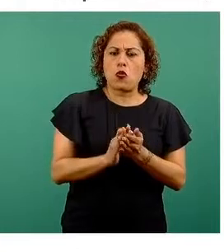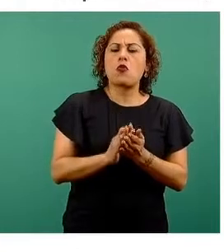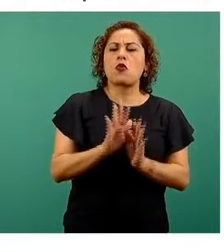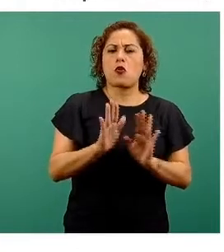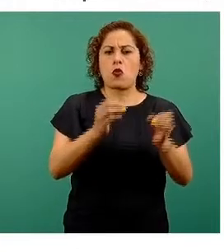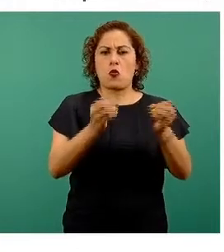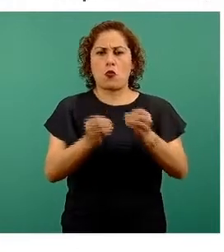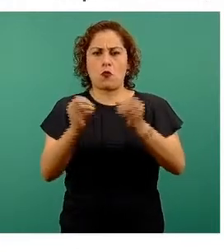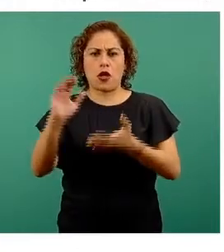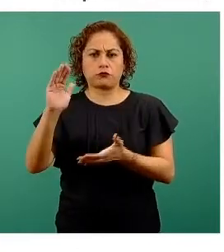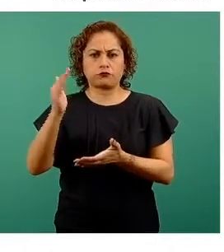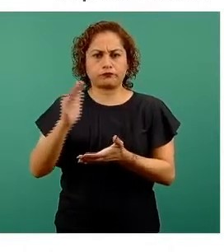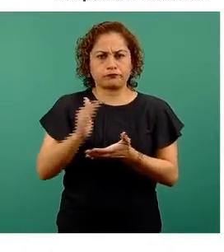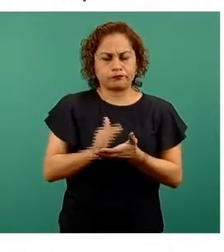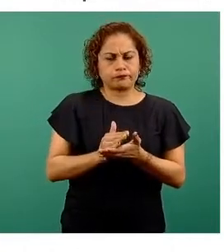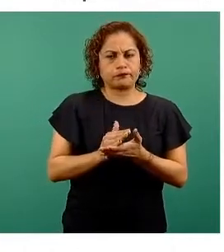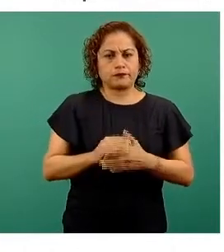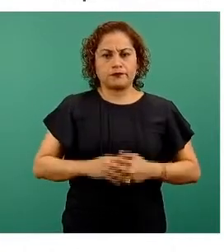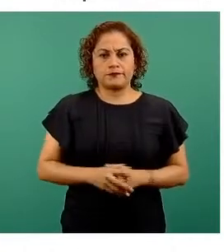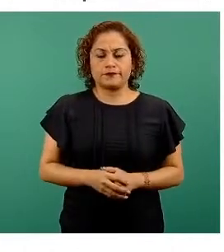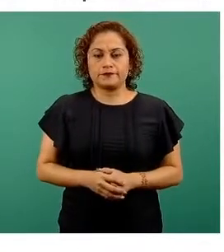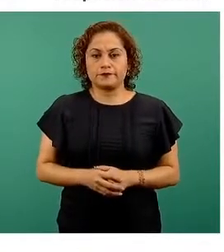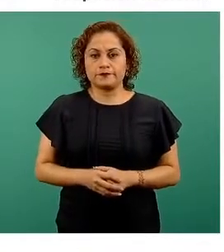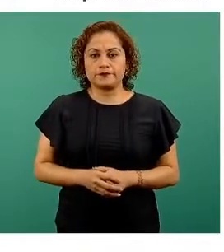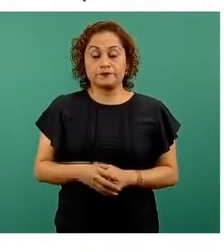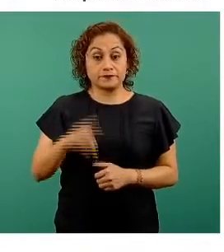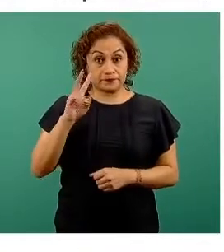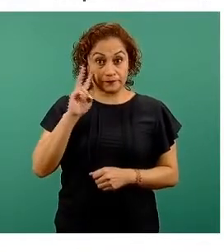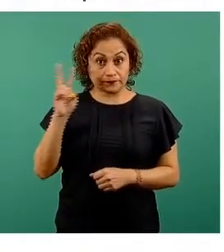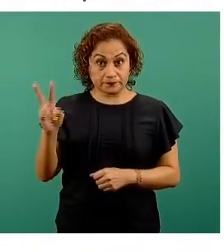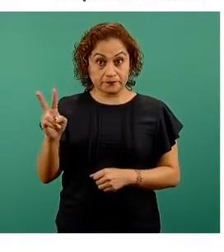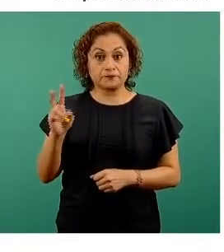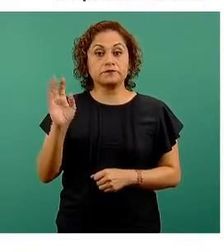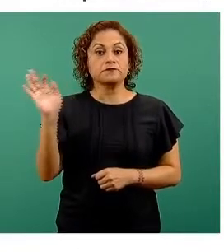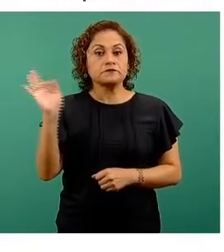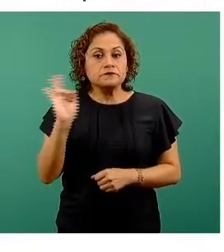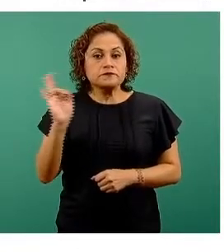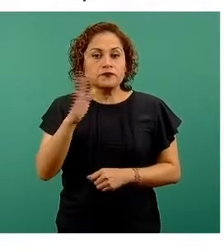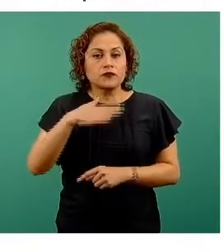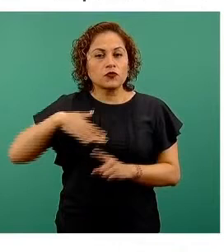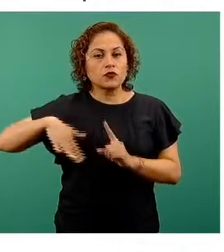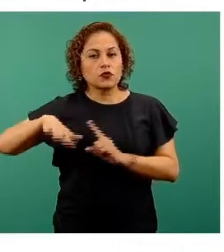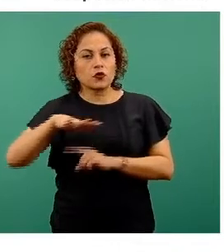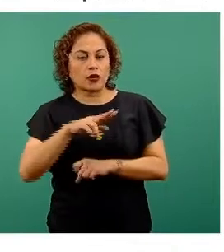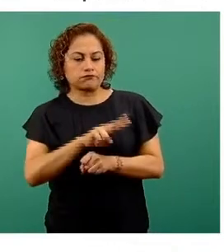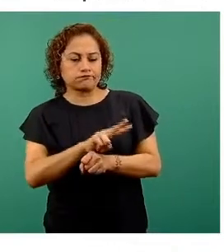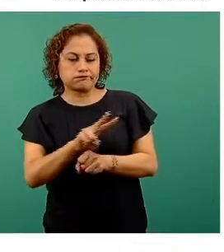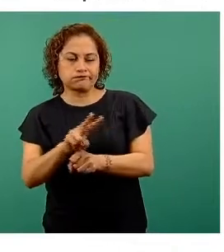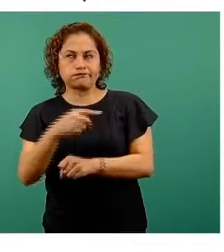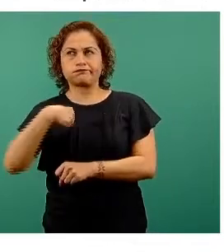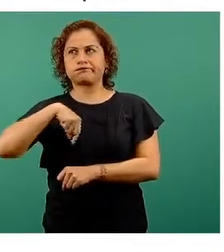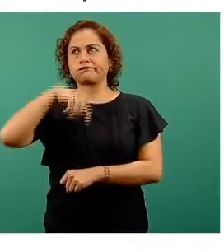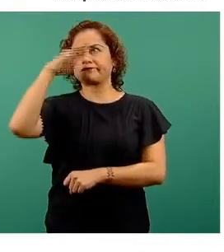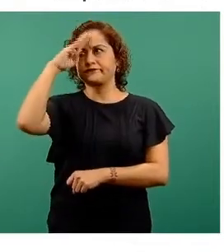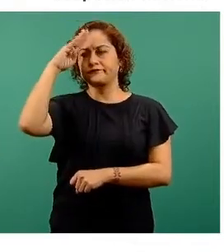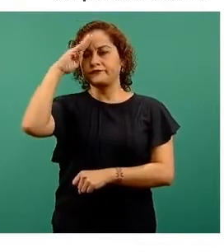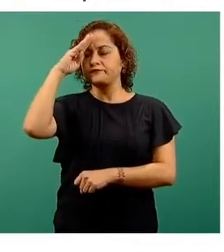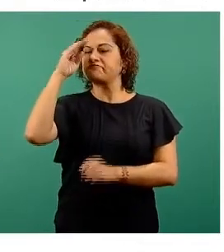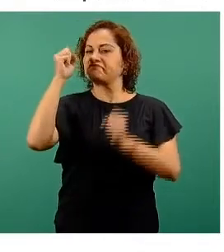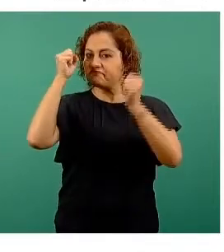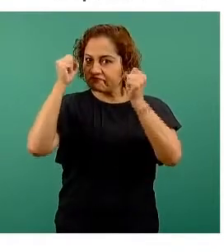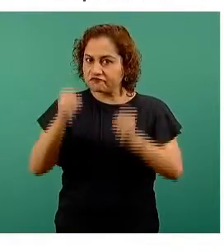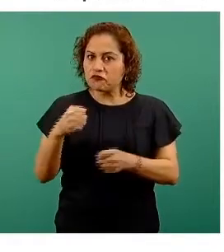de 49%. Y si continúan las tendencias que hasta el momento tenemos, pues es posible que en